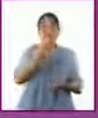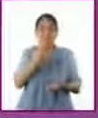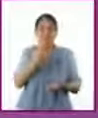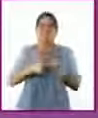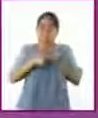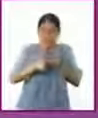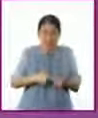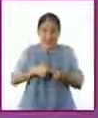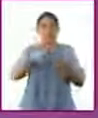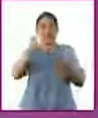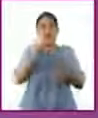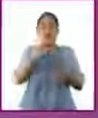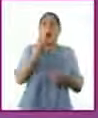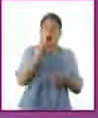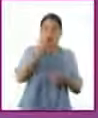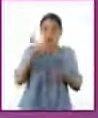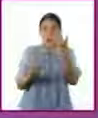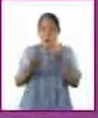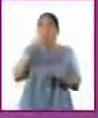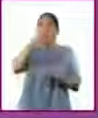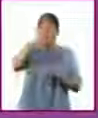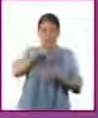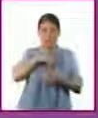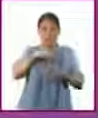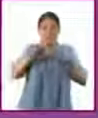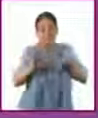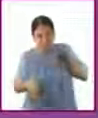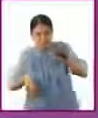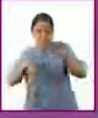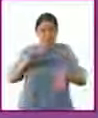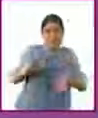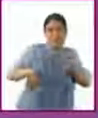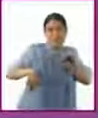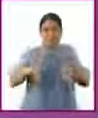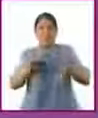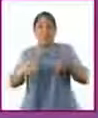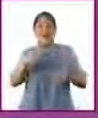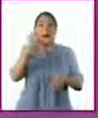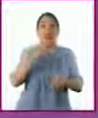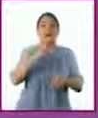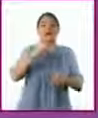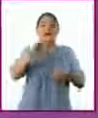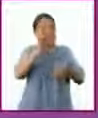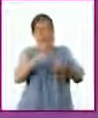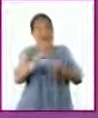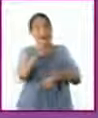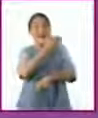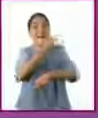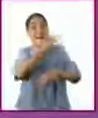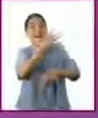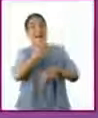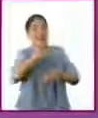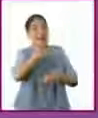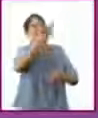camino con el fuego en el hocico y llamó a sus hijos para que lo ayudaran. De